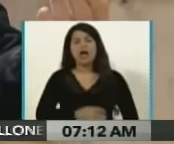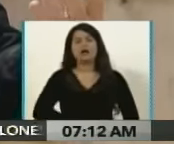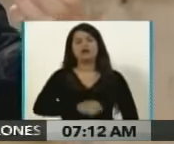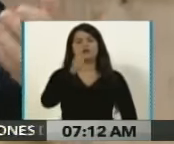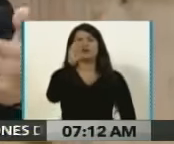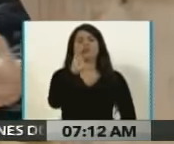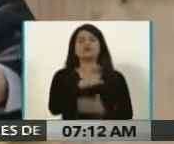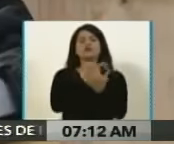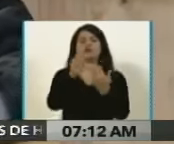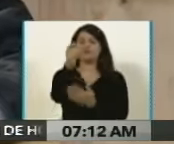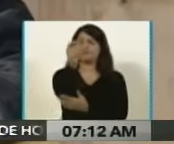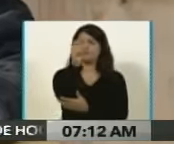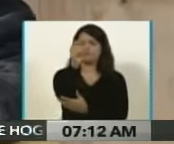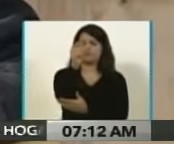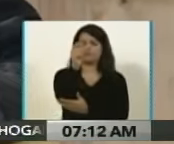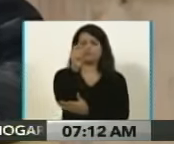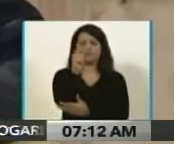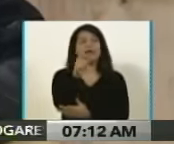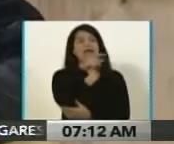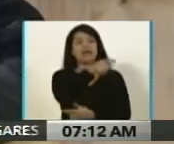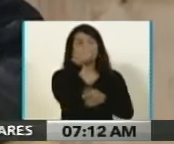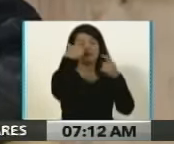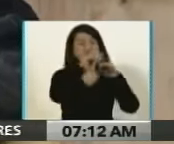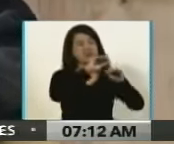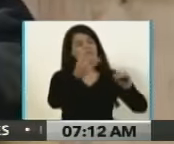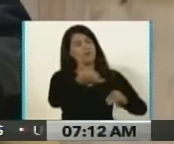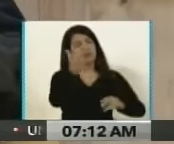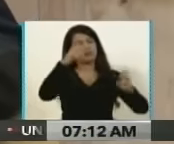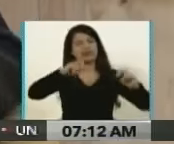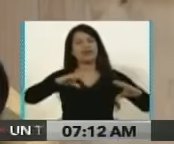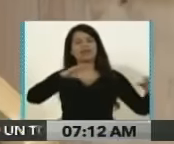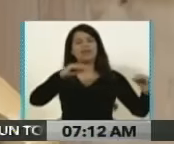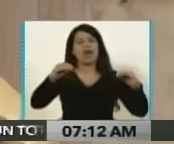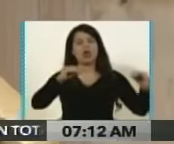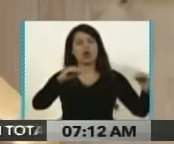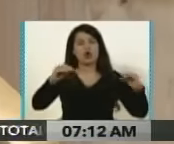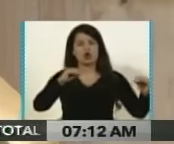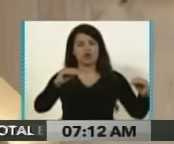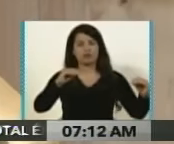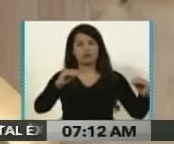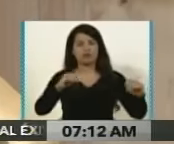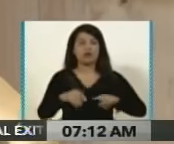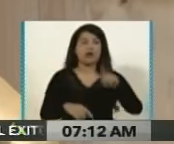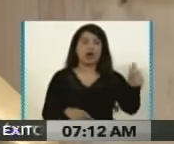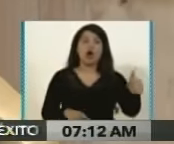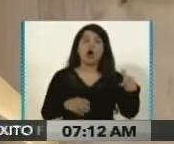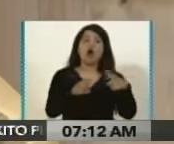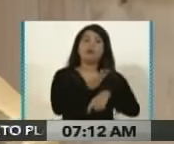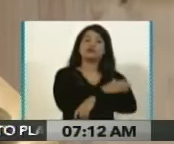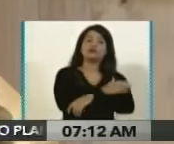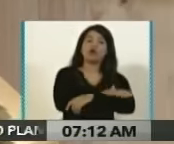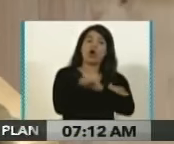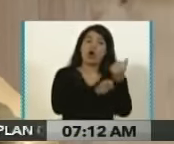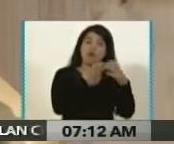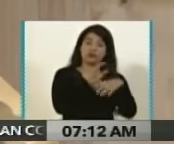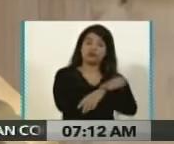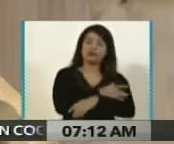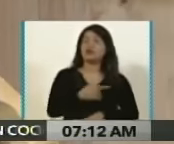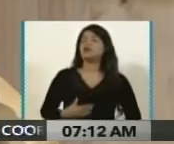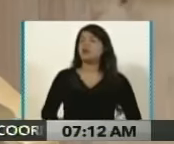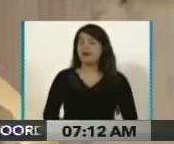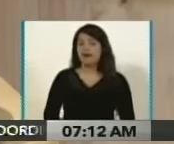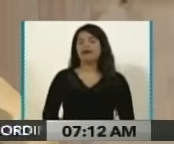diálogo. ¿Fue la primera vez? La primera vez. Entonces, y la oposición siempre encuentra una excusa para irse. Esa